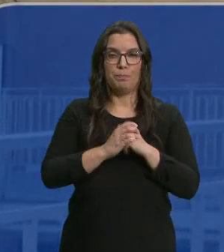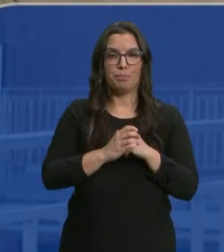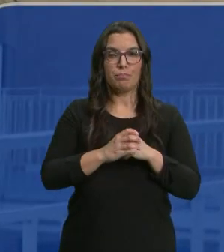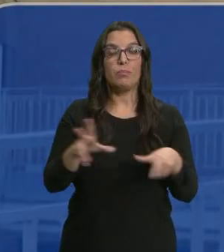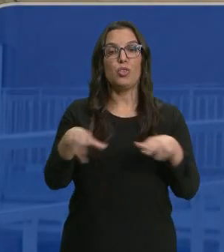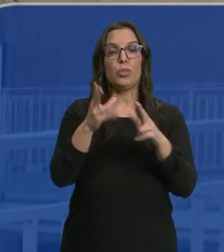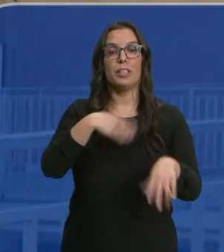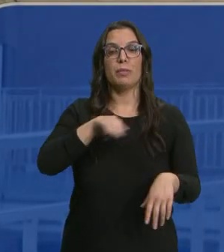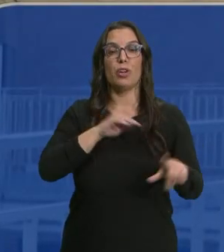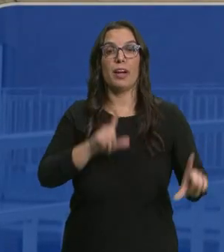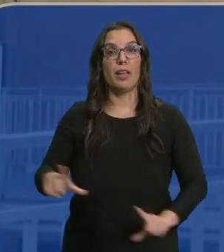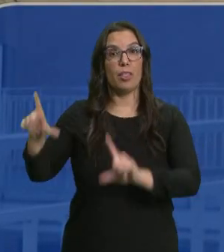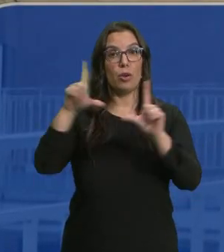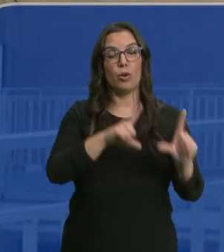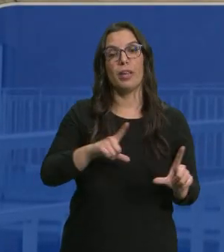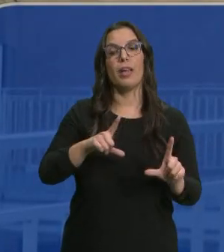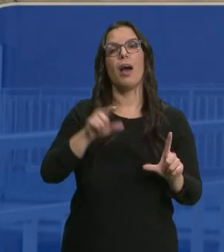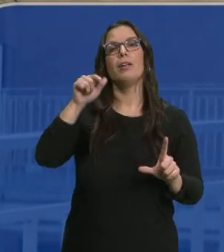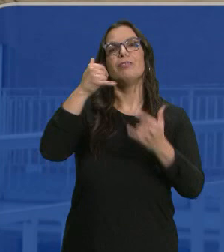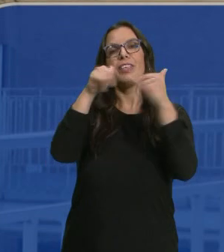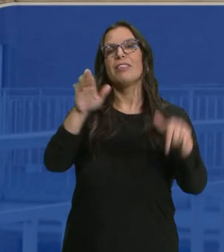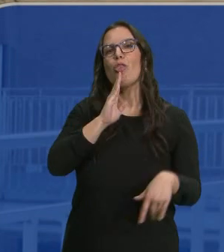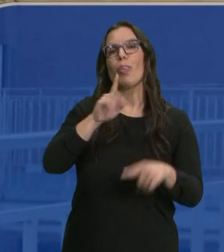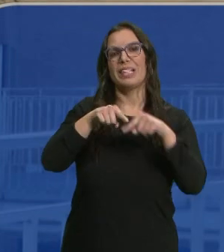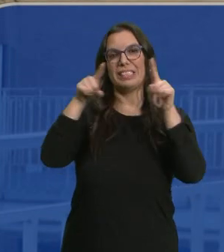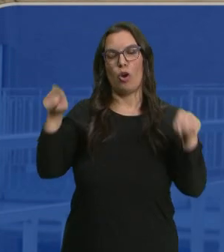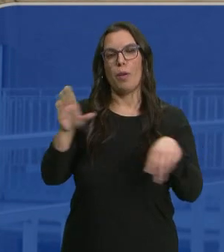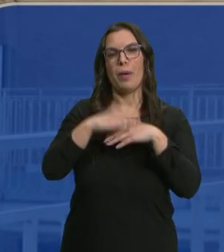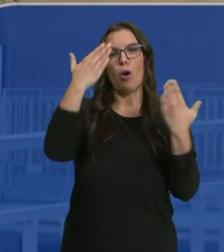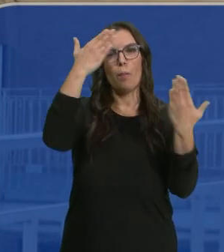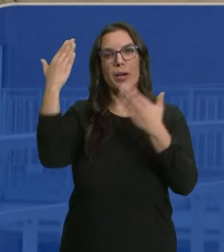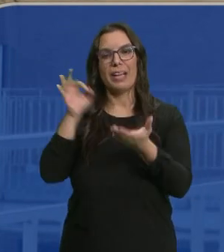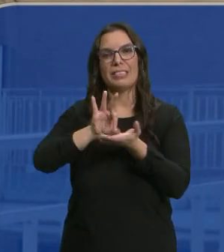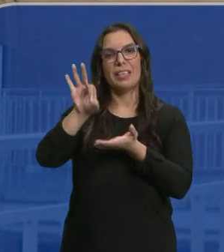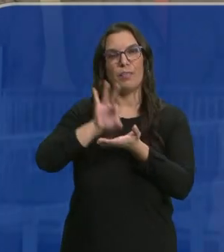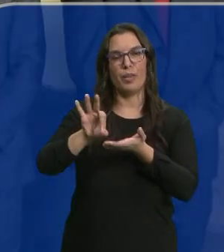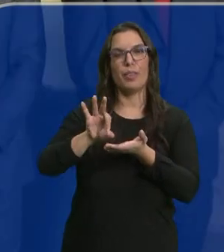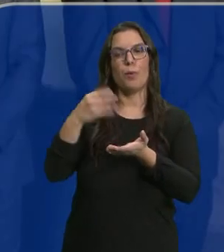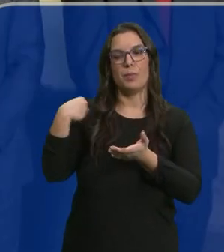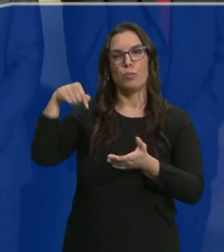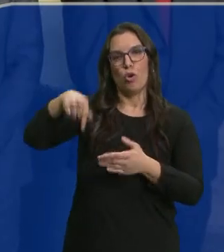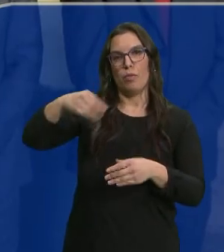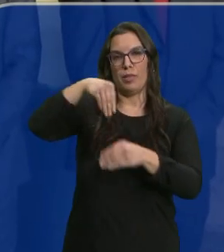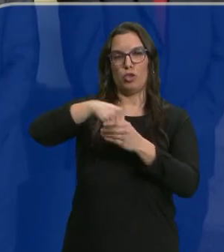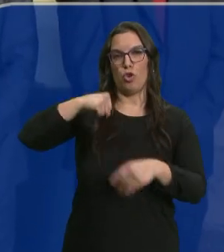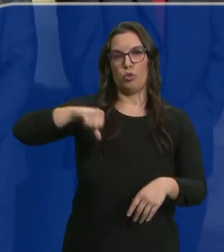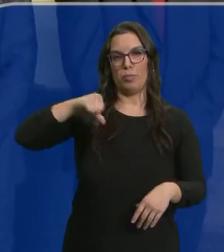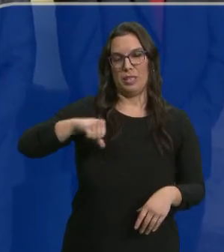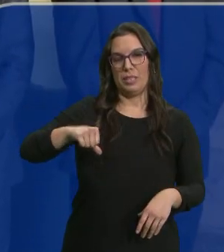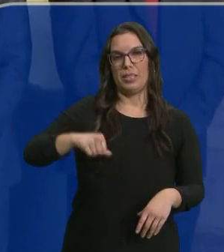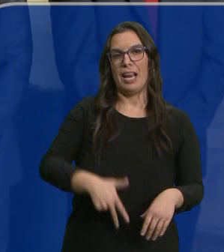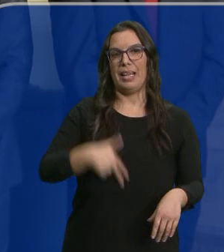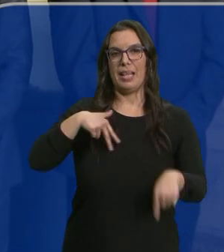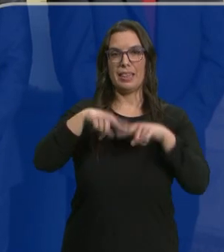La Sociedad Española de Radiología ha traído a Segovia esta celebración para homenajear al servicio de este hospital, el